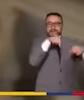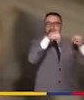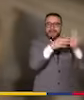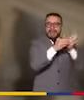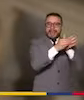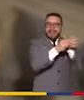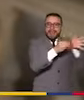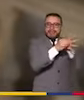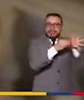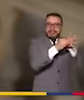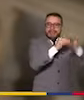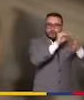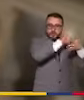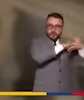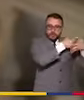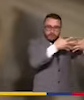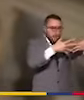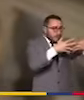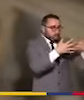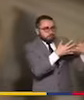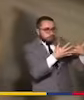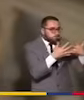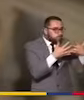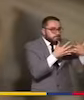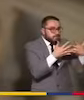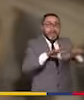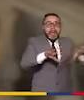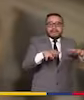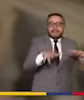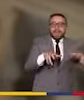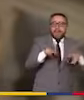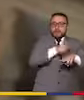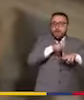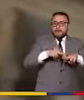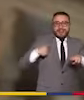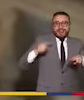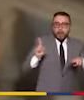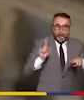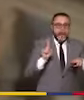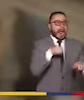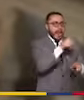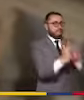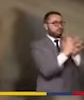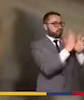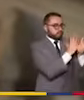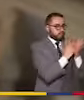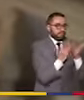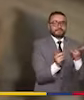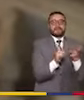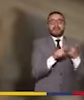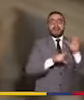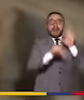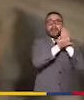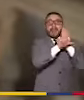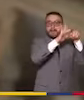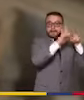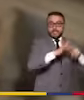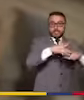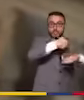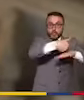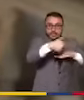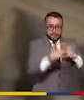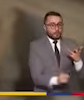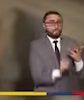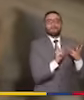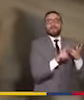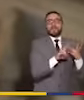UAR, informes de actividades inusuales, las solicitudes de aplicación de la ley, las